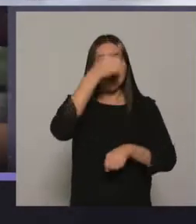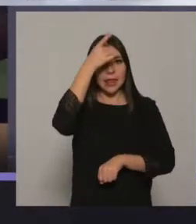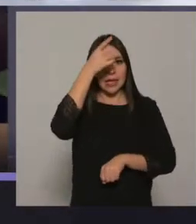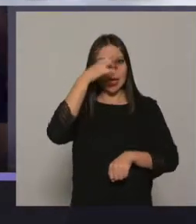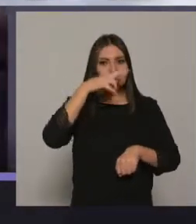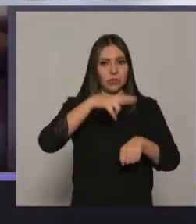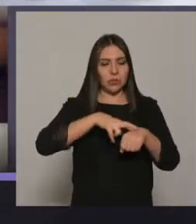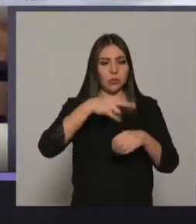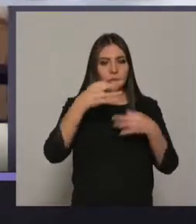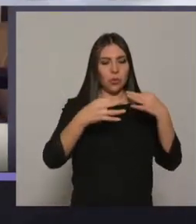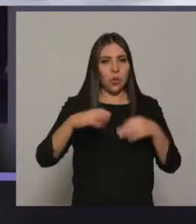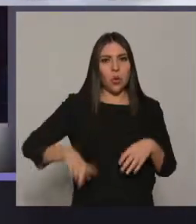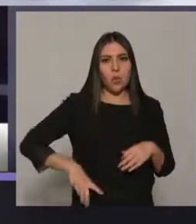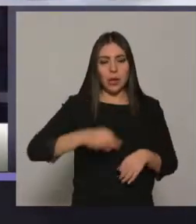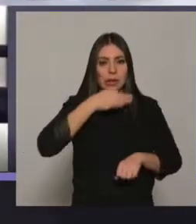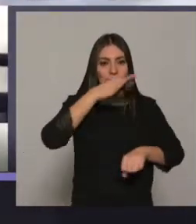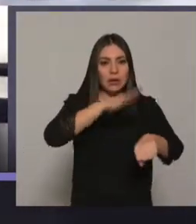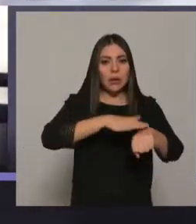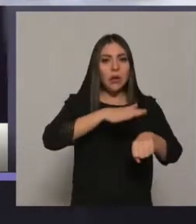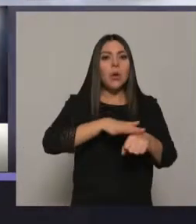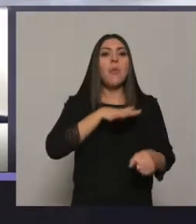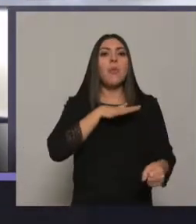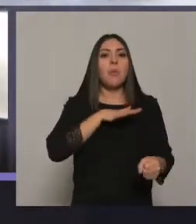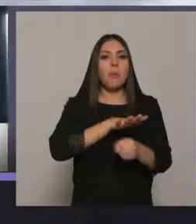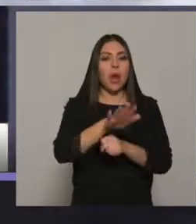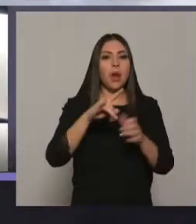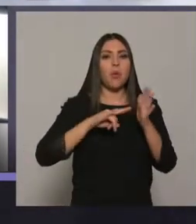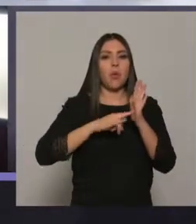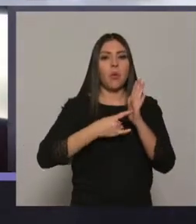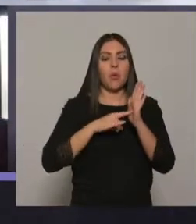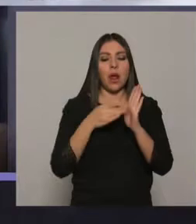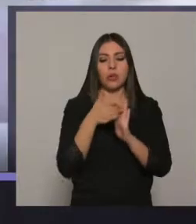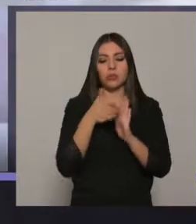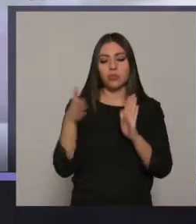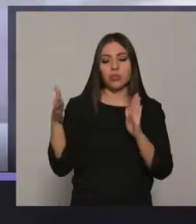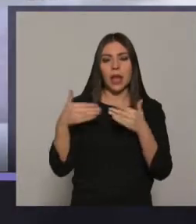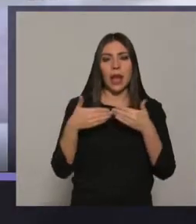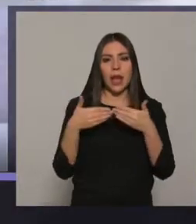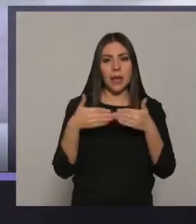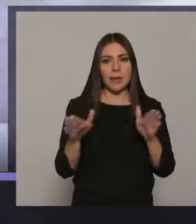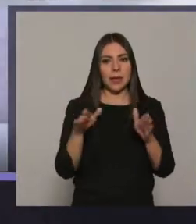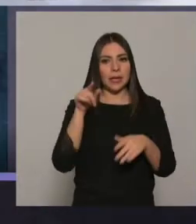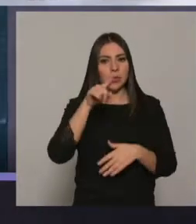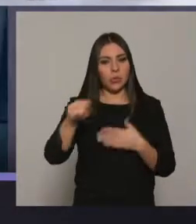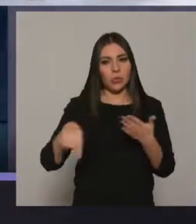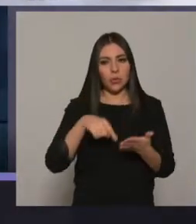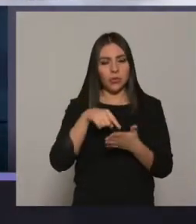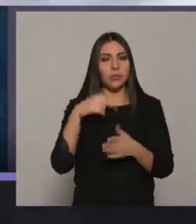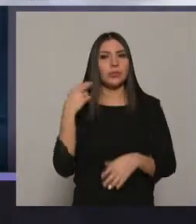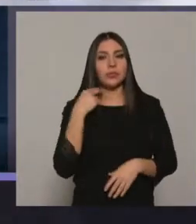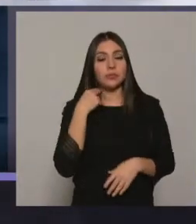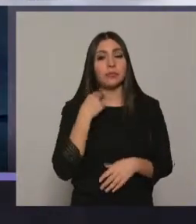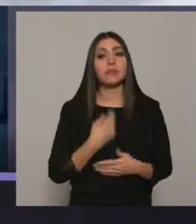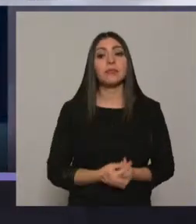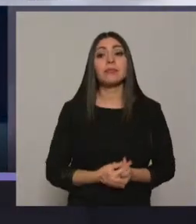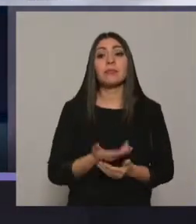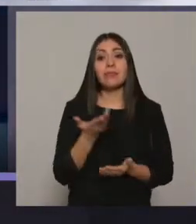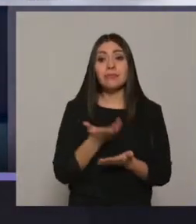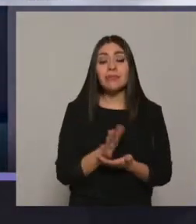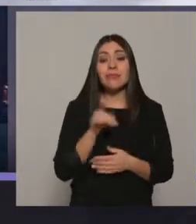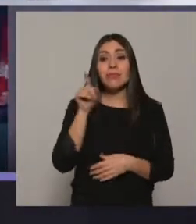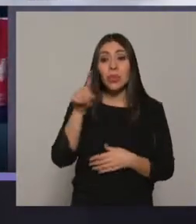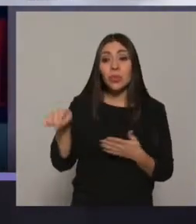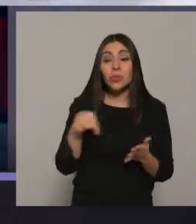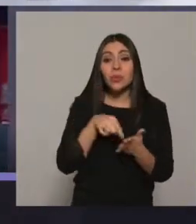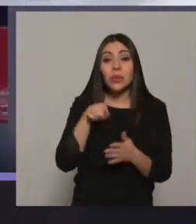Ciudad los horarios en los que las notarías se mantienen abiertas. Pero como tú bien lo dices, las notarías tienen que estar